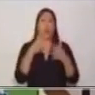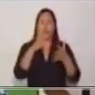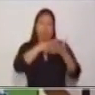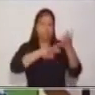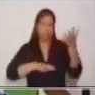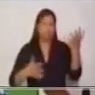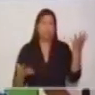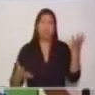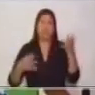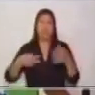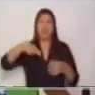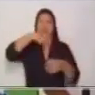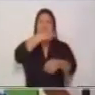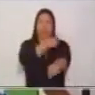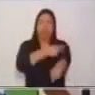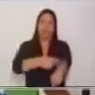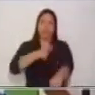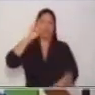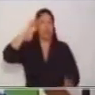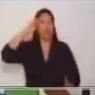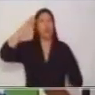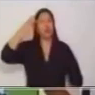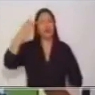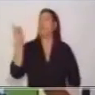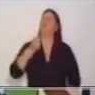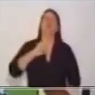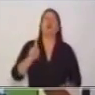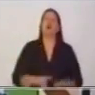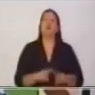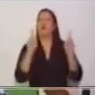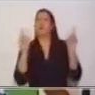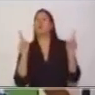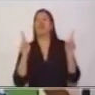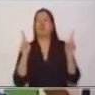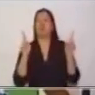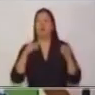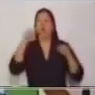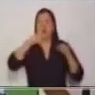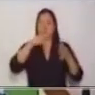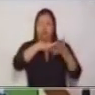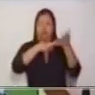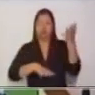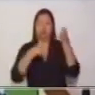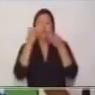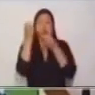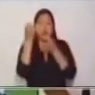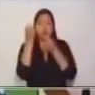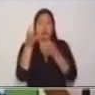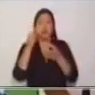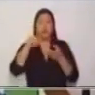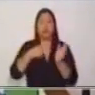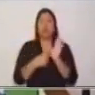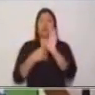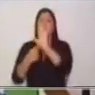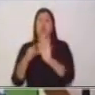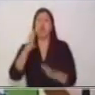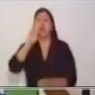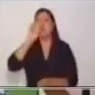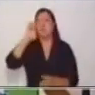figurados. Incluso se está apoyando acá en estudios realizados, nos lo está presentando y nos está dando números también, 20.000